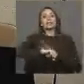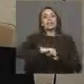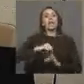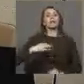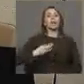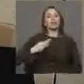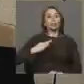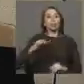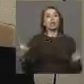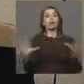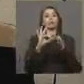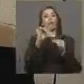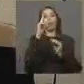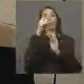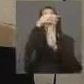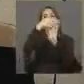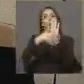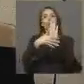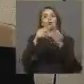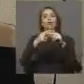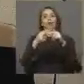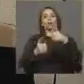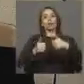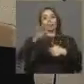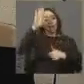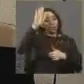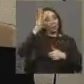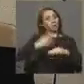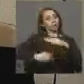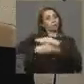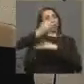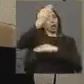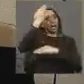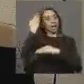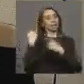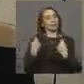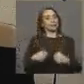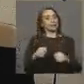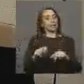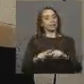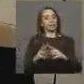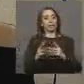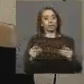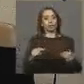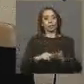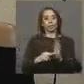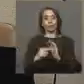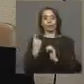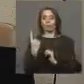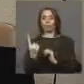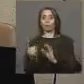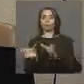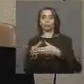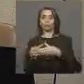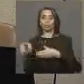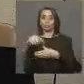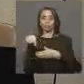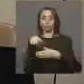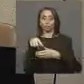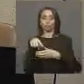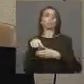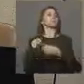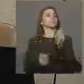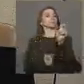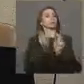cuando se ha tratado de resolver un problema que afecta a un solo sector, ha habido